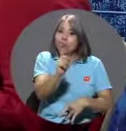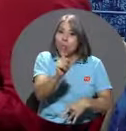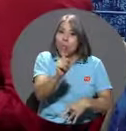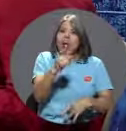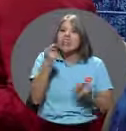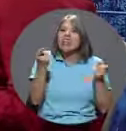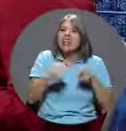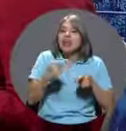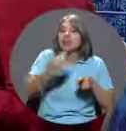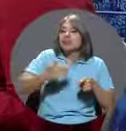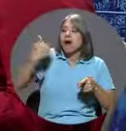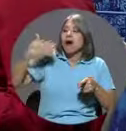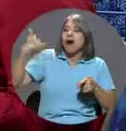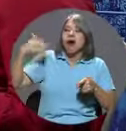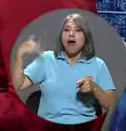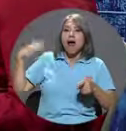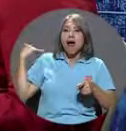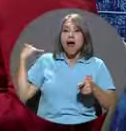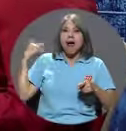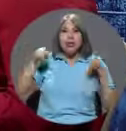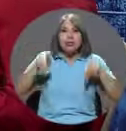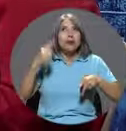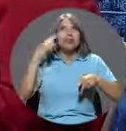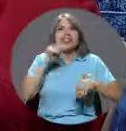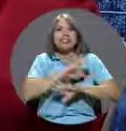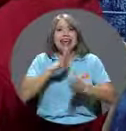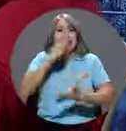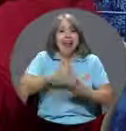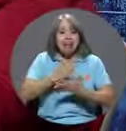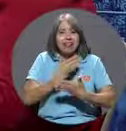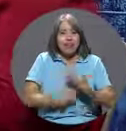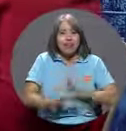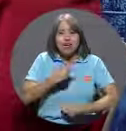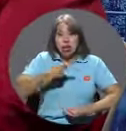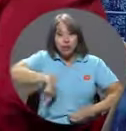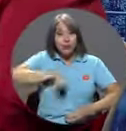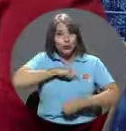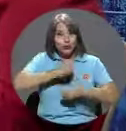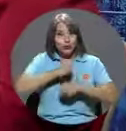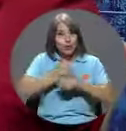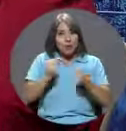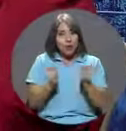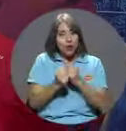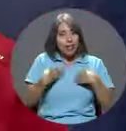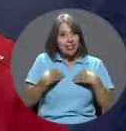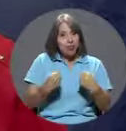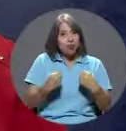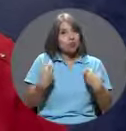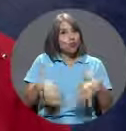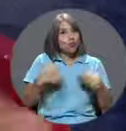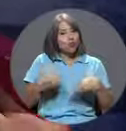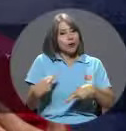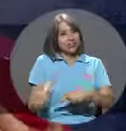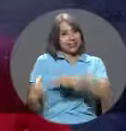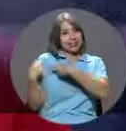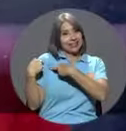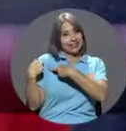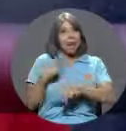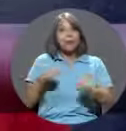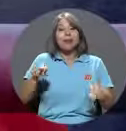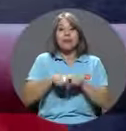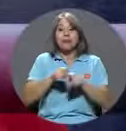decisión de dejar de sufrir, como dijo usted. Sí. Entonces nosotros los trabajadores de la salud tenemos esa responsabilidad, pero también